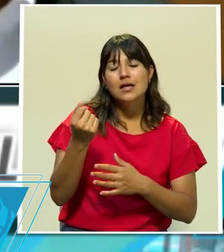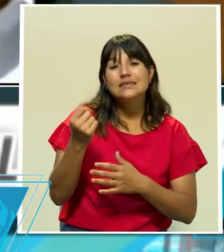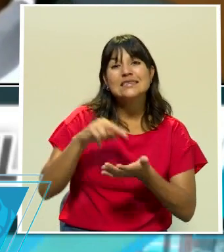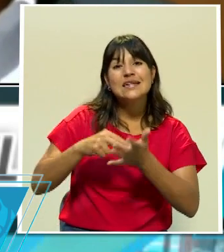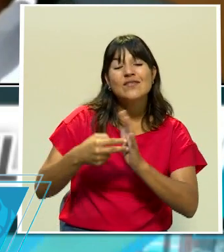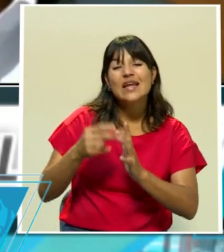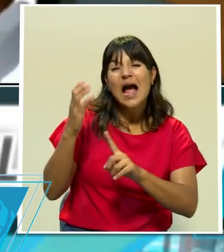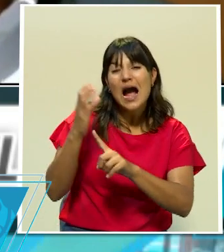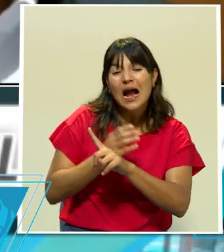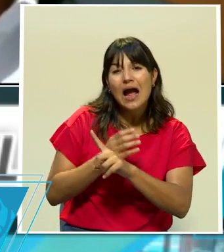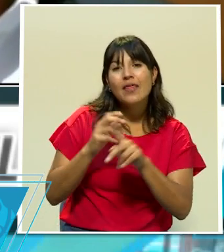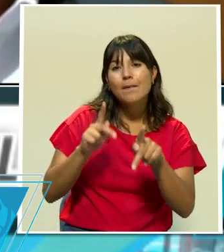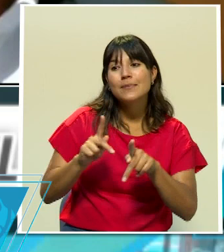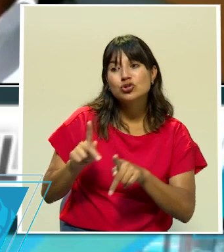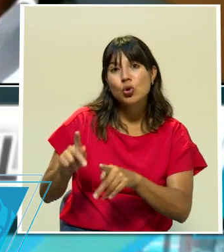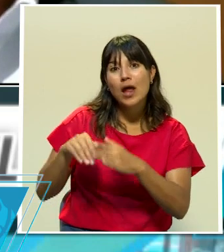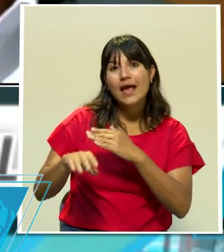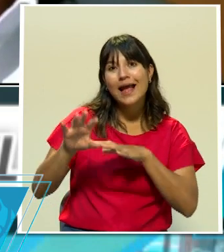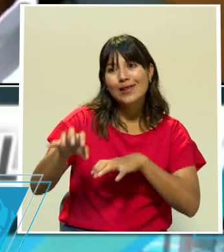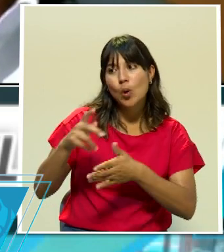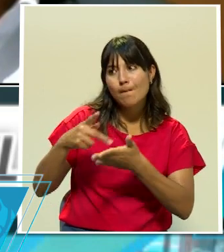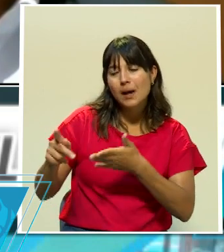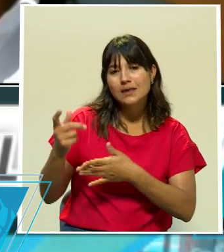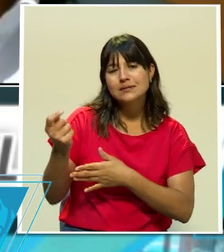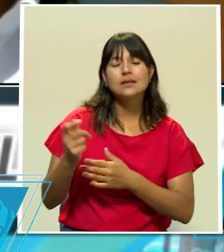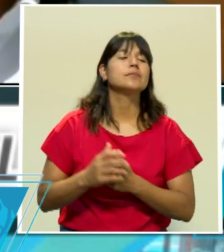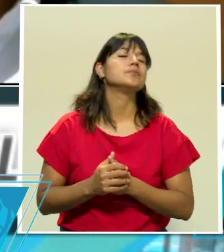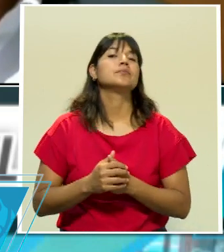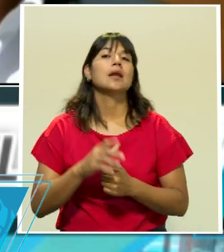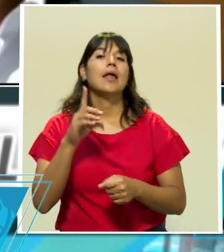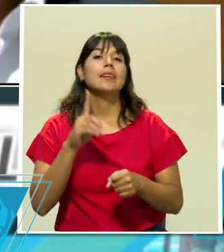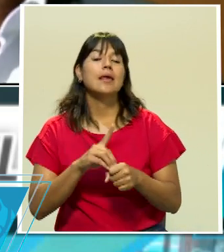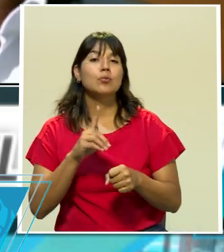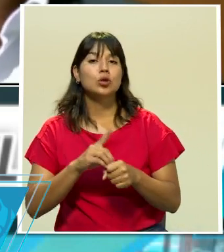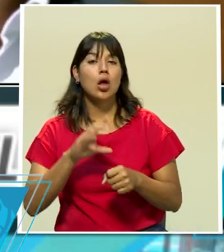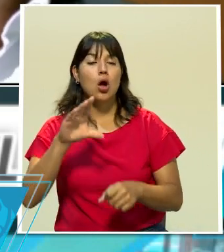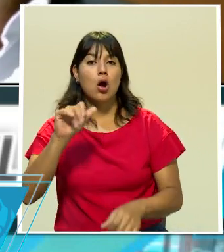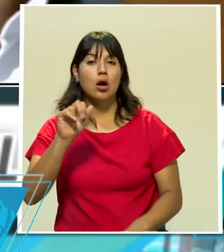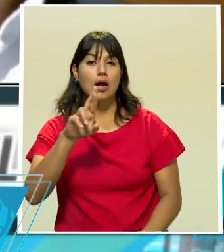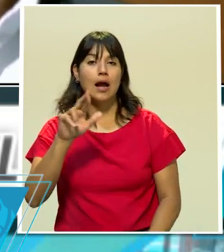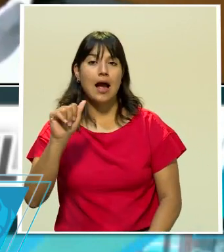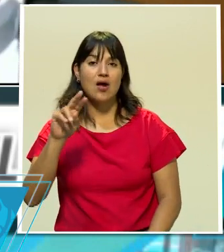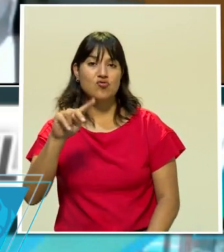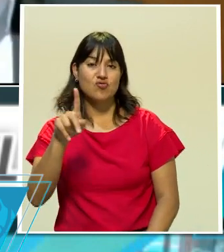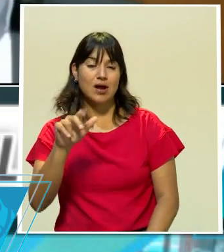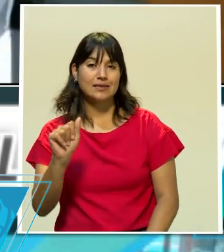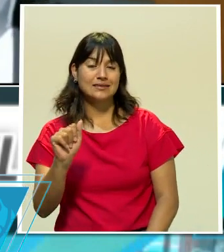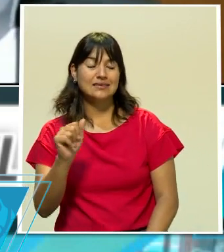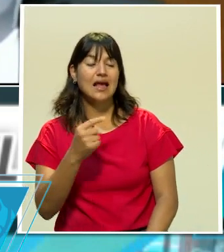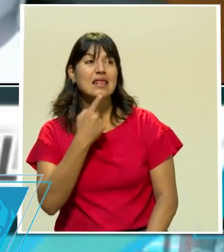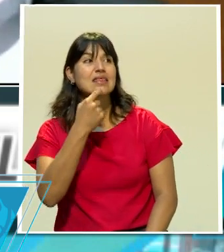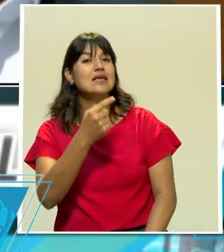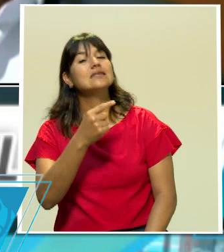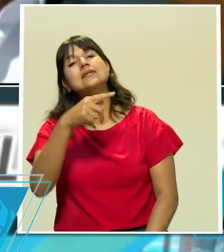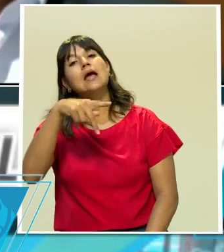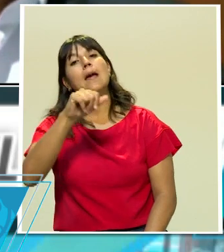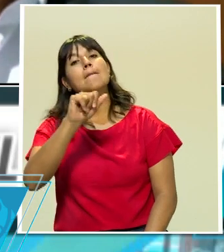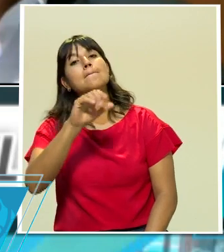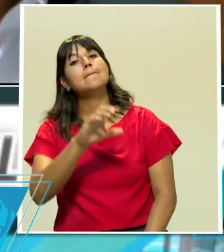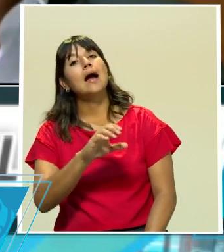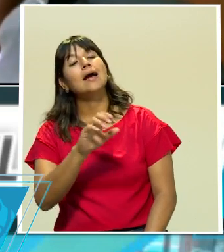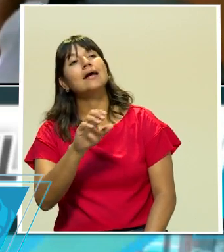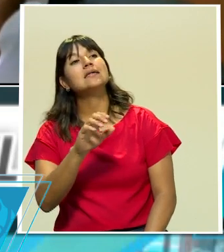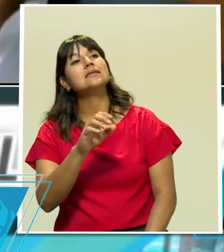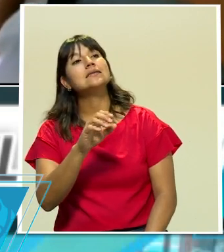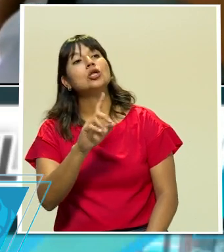pueden contribuir con las finanzas públicas. Diputado Carranza, al oficialismo se le recrimina falta de voluntad para recortar